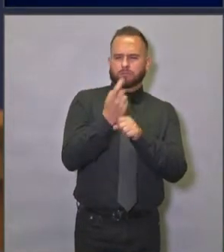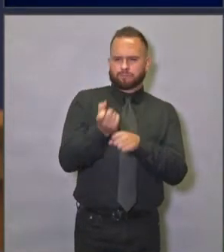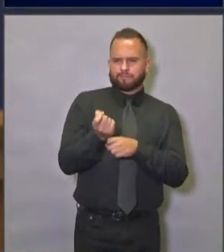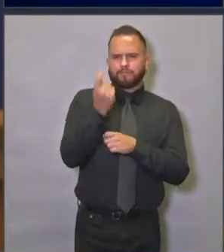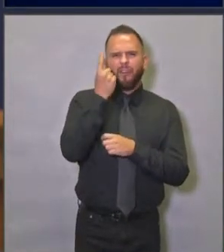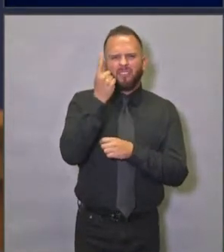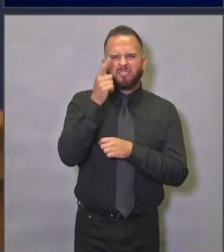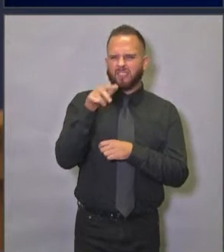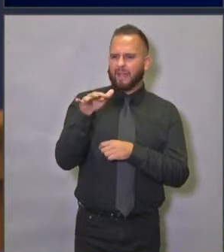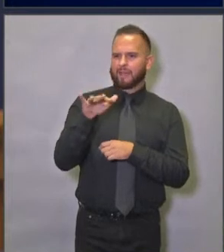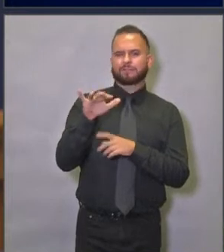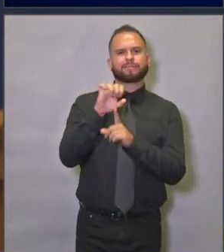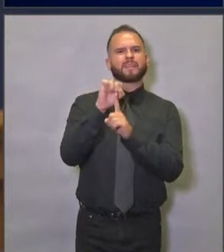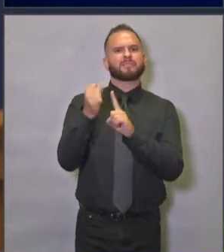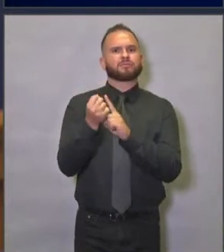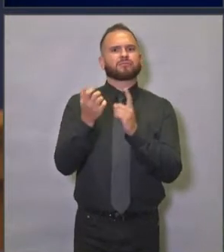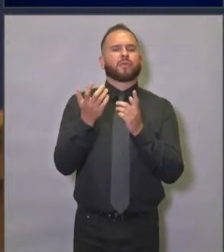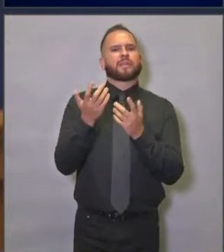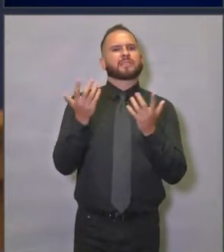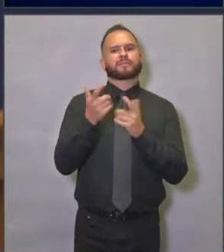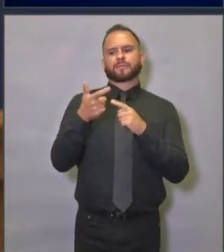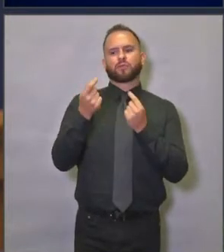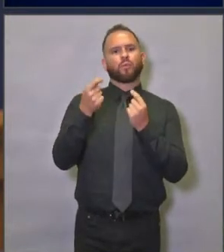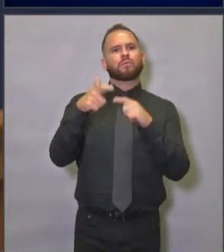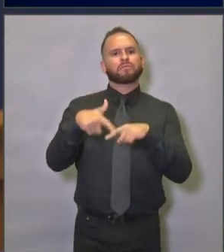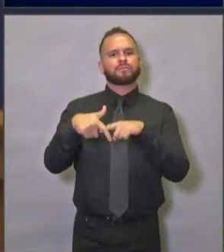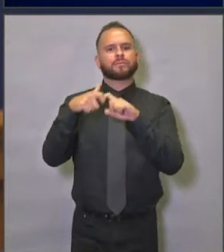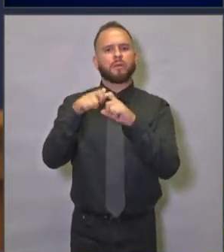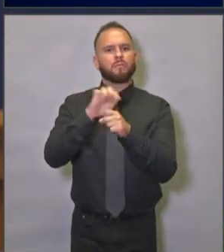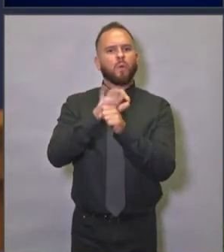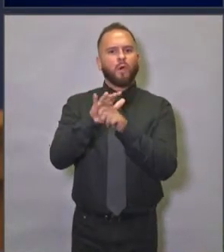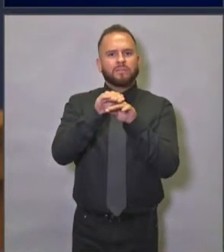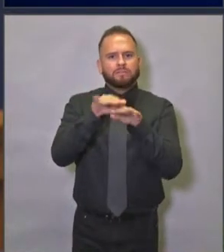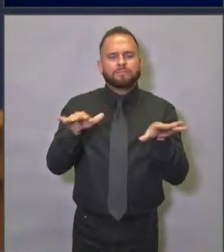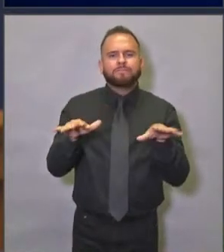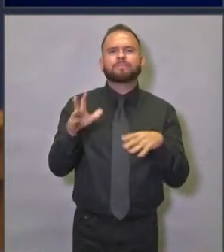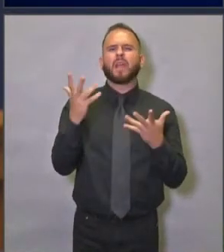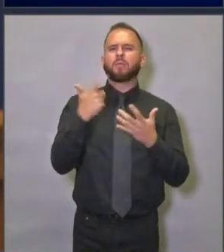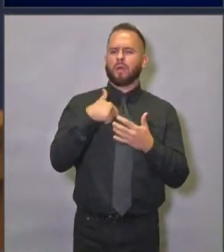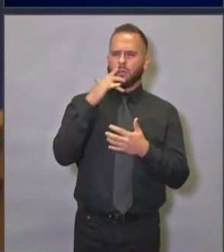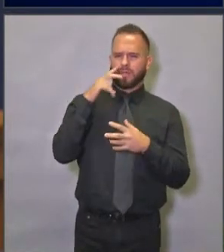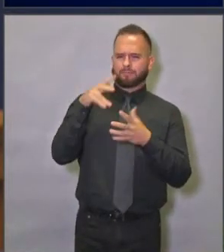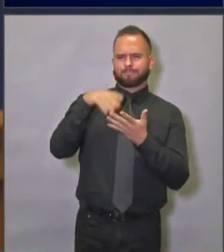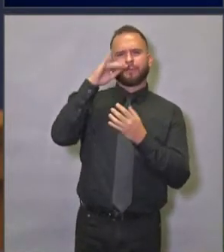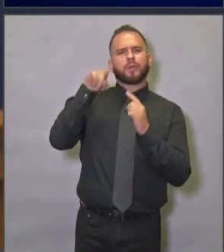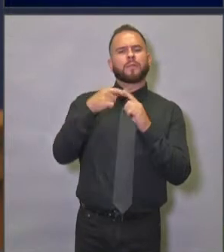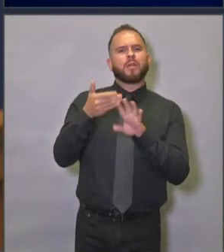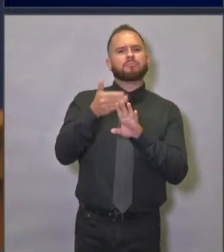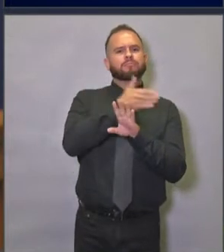qué también estamos frenando la propagación y qué sabemos de nuestras experiencias